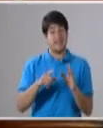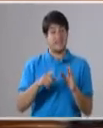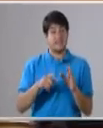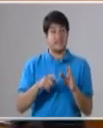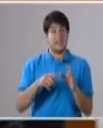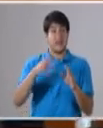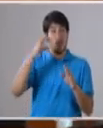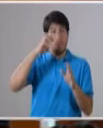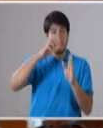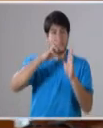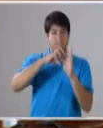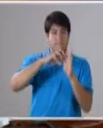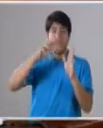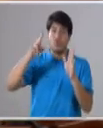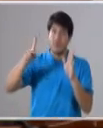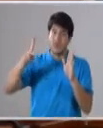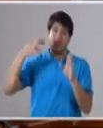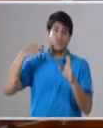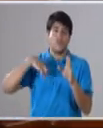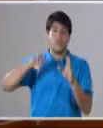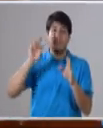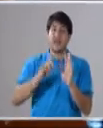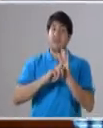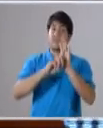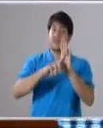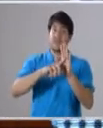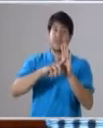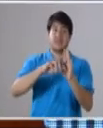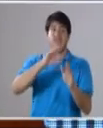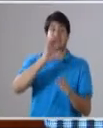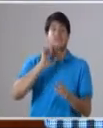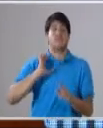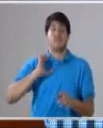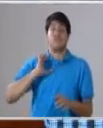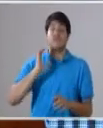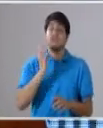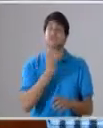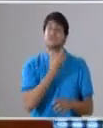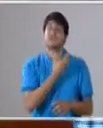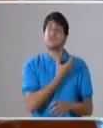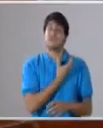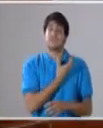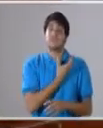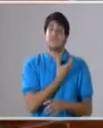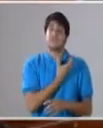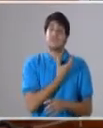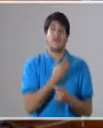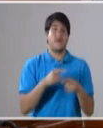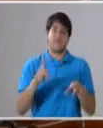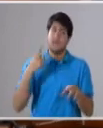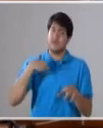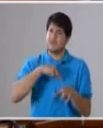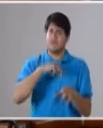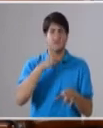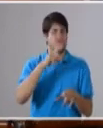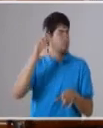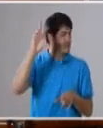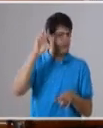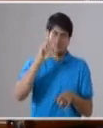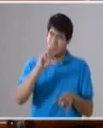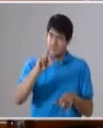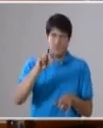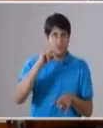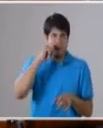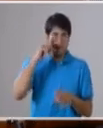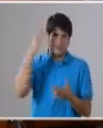Ya estaba el proyecto para presentarse al Congreso. Hermano, pero también nos enchinchamos la mayoría. Ay, y eso